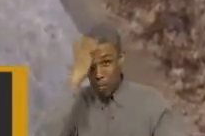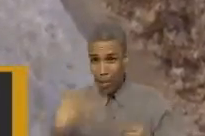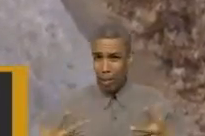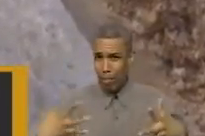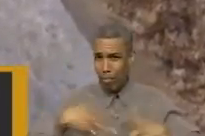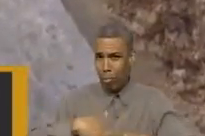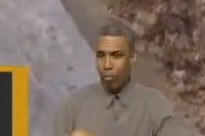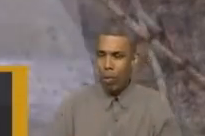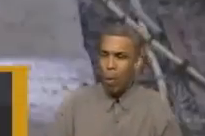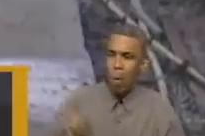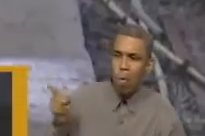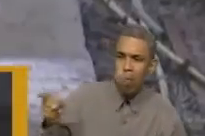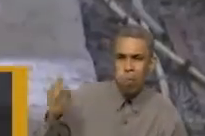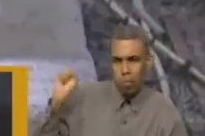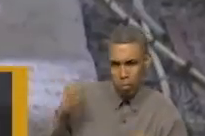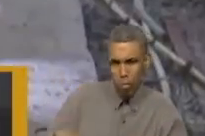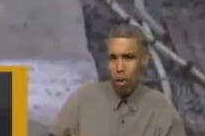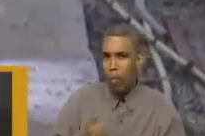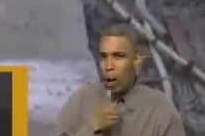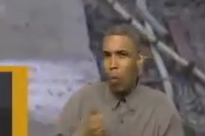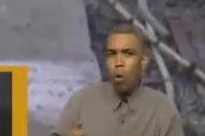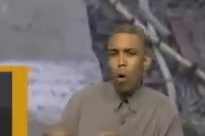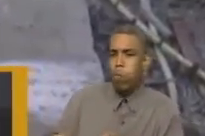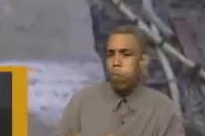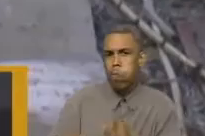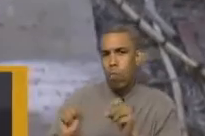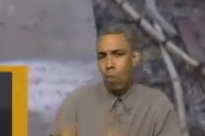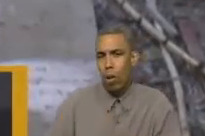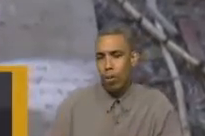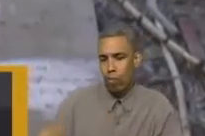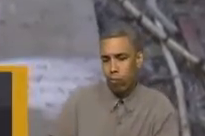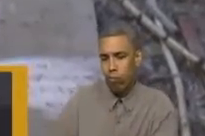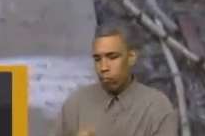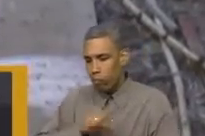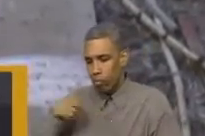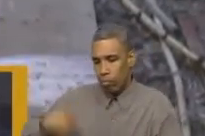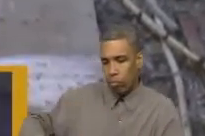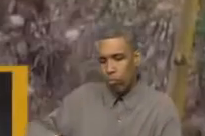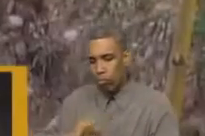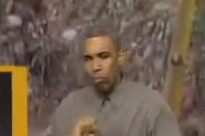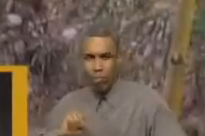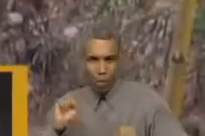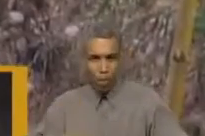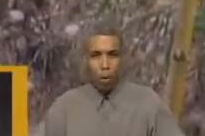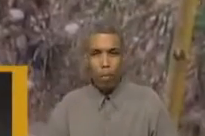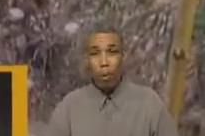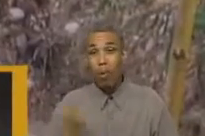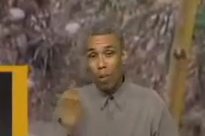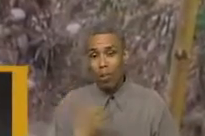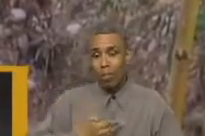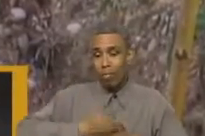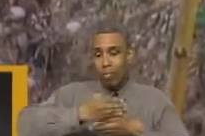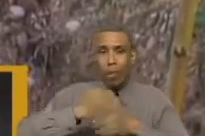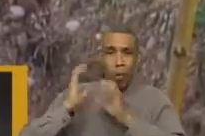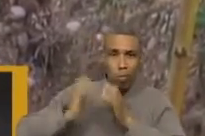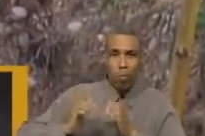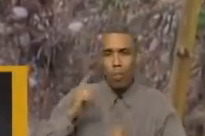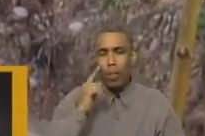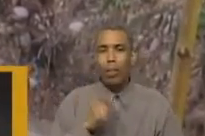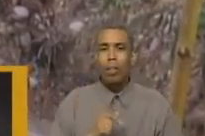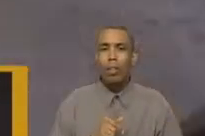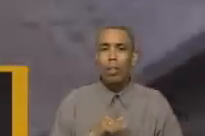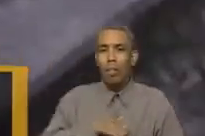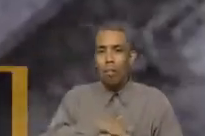el trabajo lo ponemos nosotros, la mano de obra. Entonces, lo que necesitamos es el material. Cielo Abierto está ubicado cerca de los Corales Minas